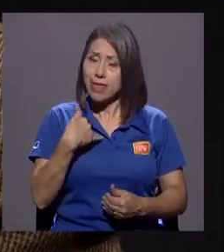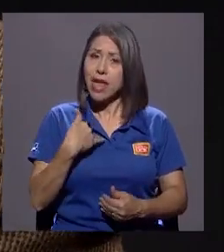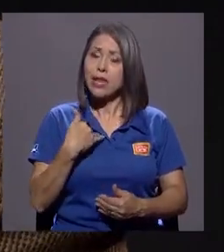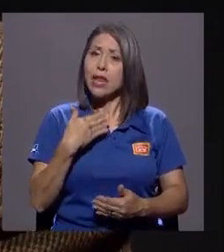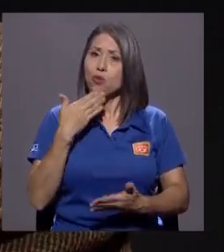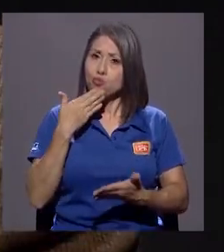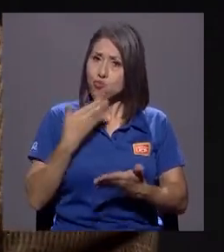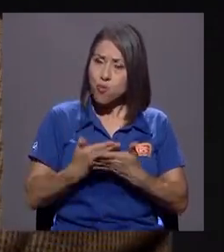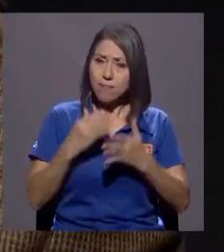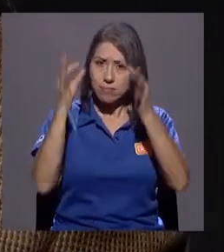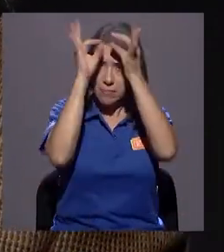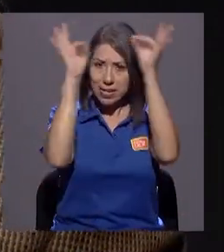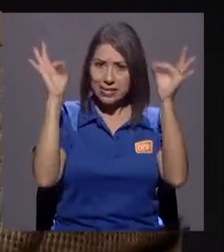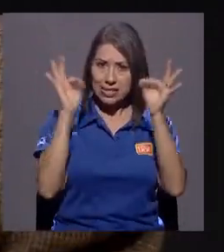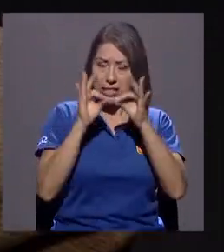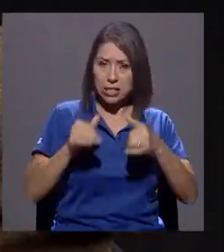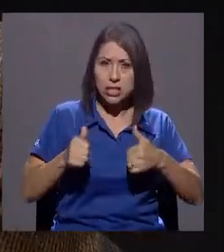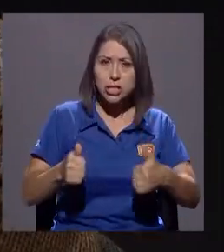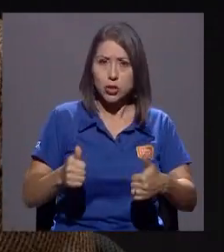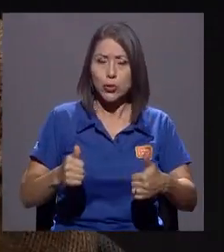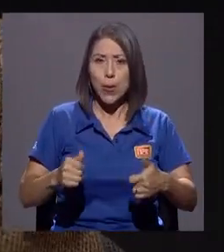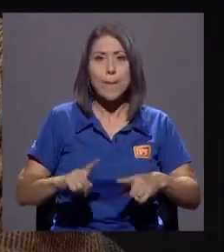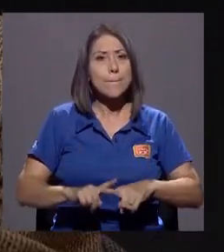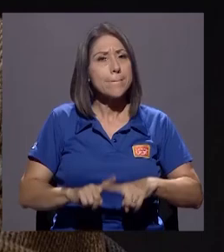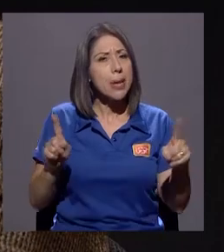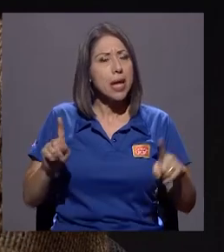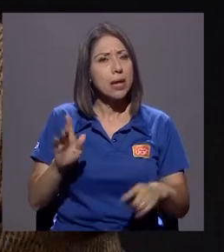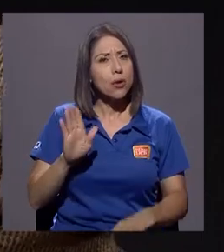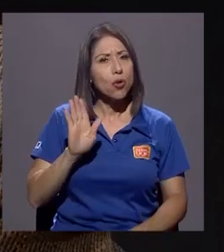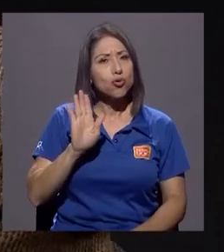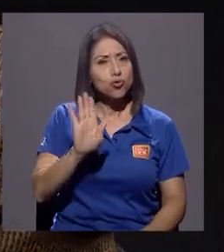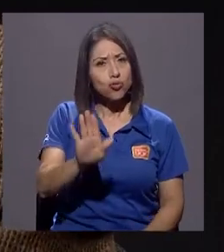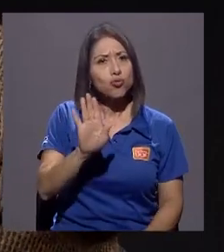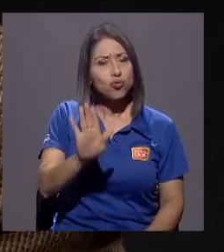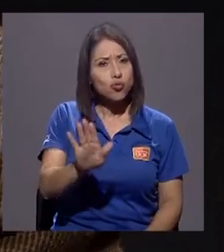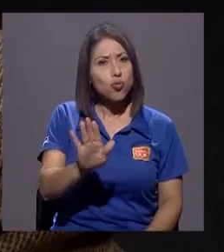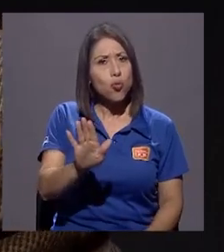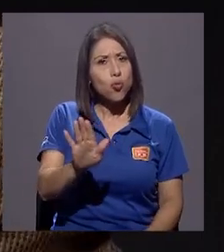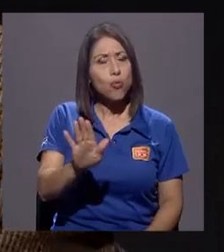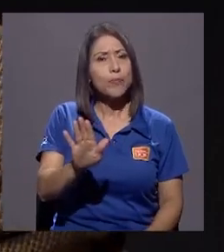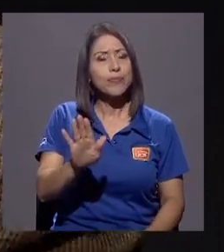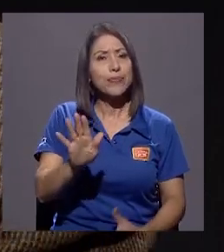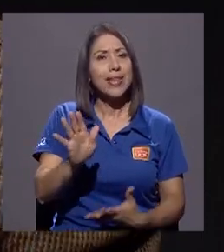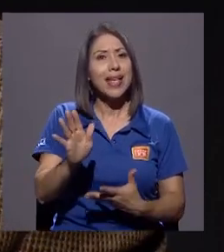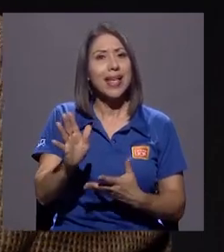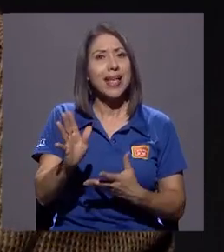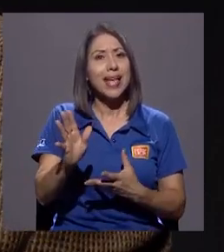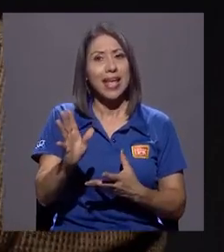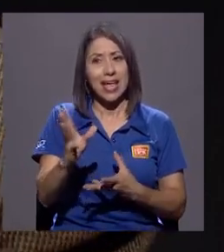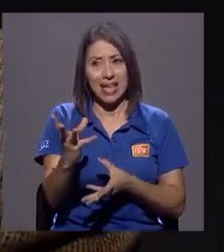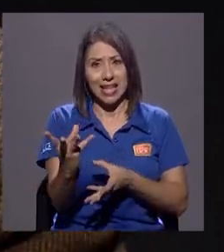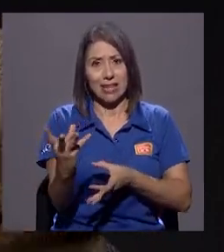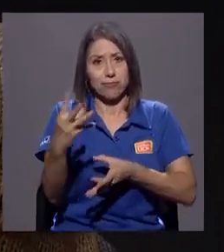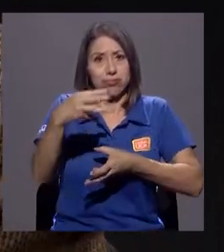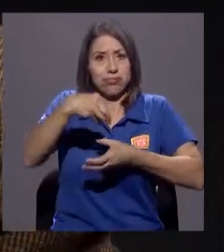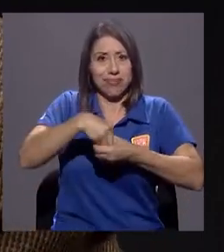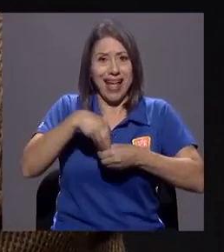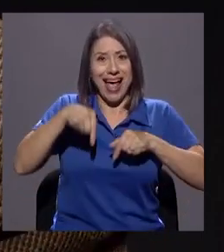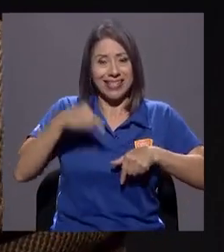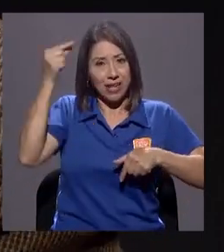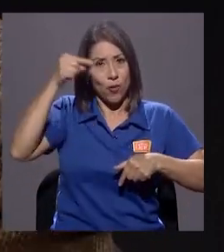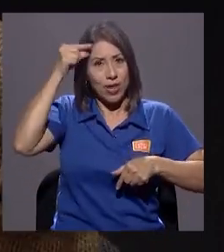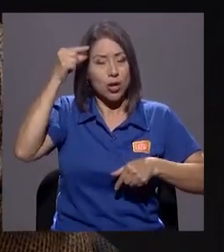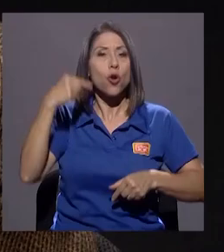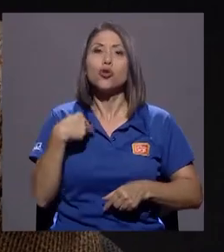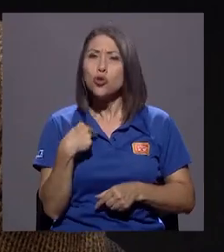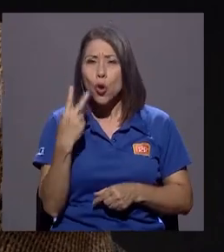ganado pero sin su integración a este gobierno yo lo vi